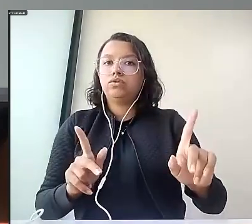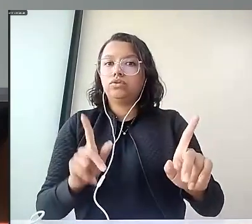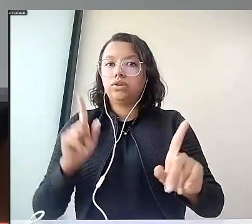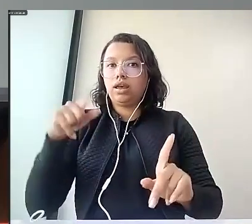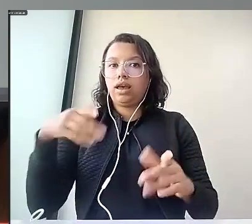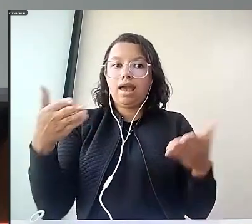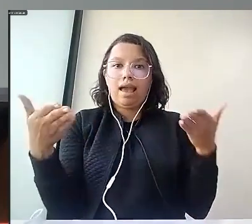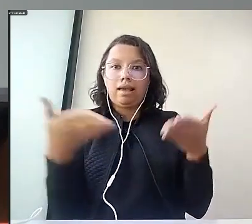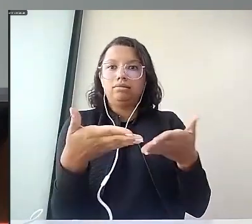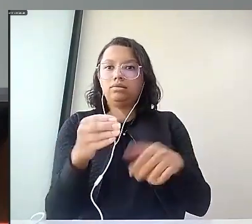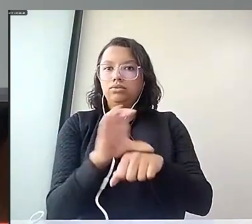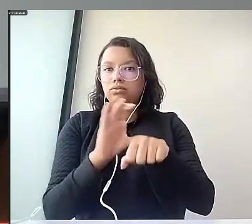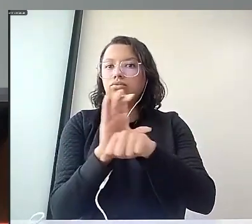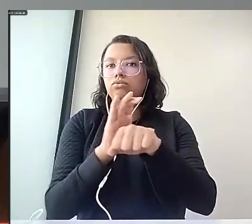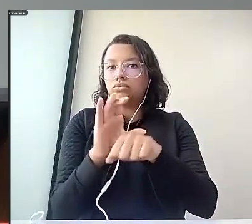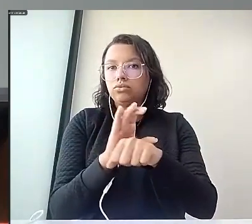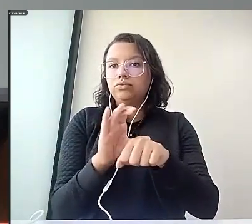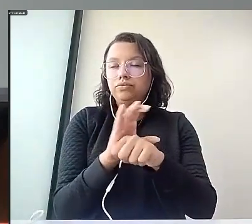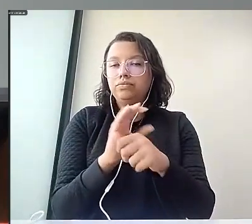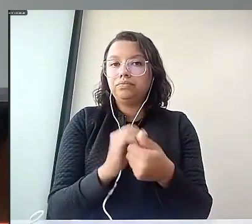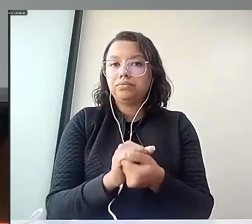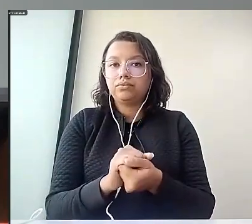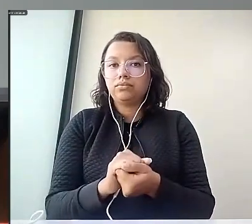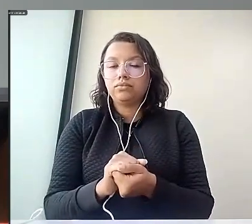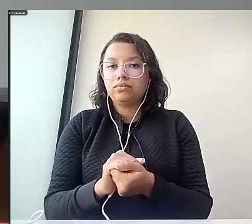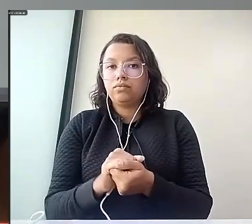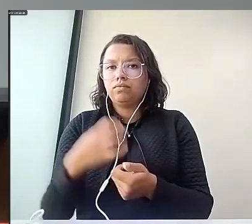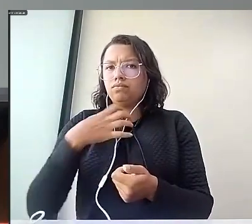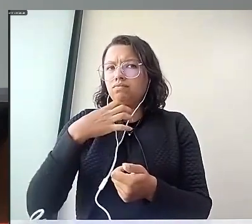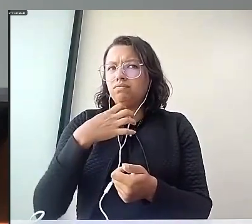constitución. Y de manera muy